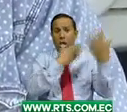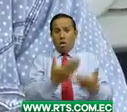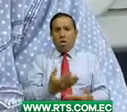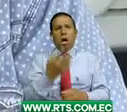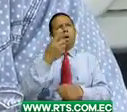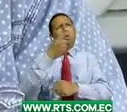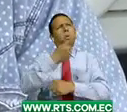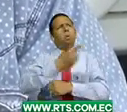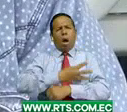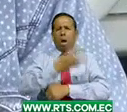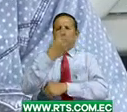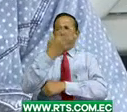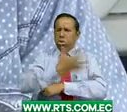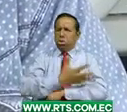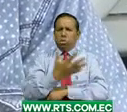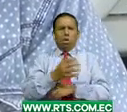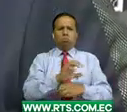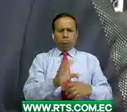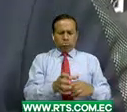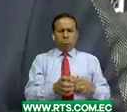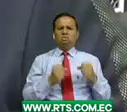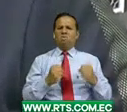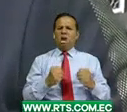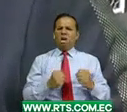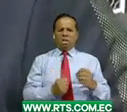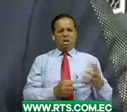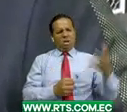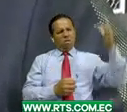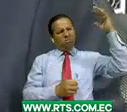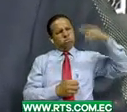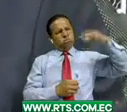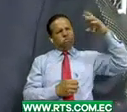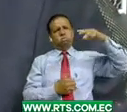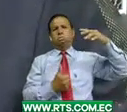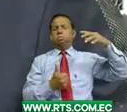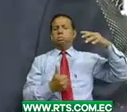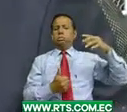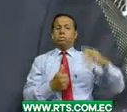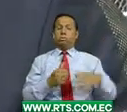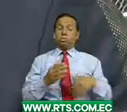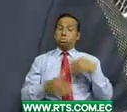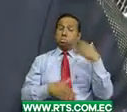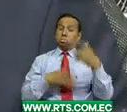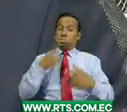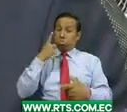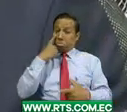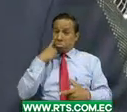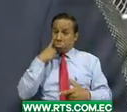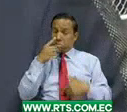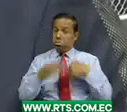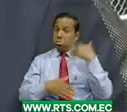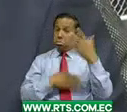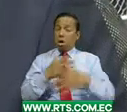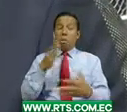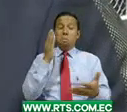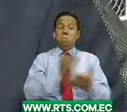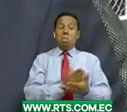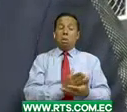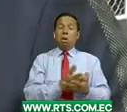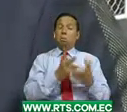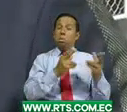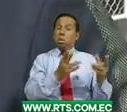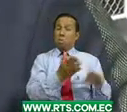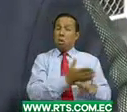agua. Ha llegado con buen caudal, fuerte. De verdad que ojalá no volvamos a caer en el mismo, tengamos el mismo problema, porque la verdad que